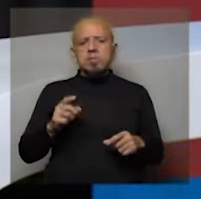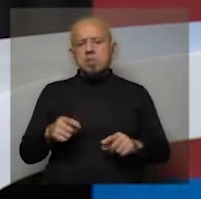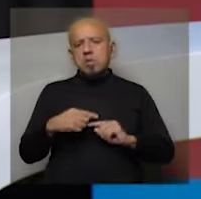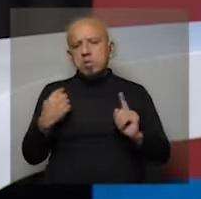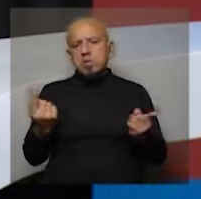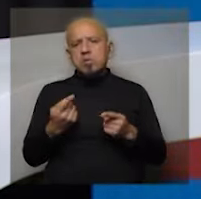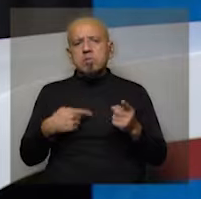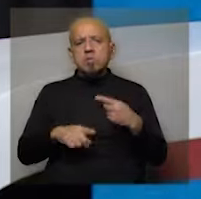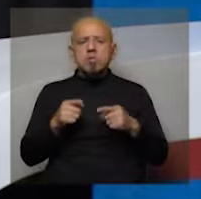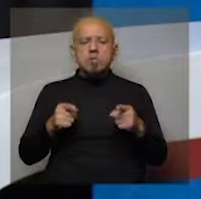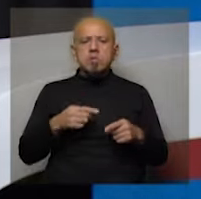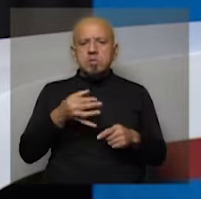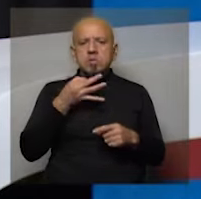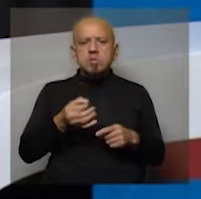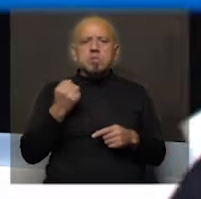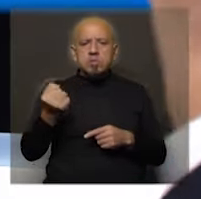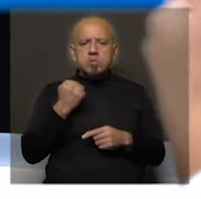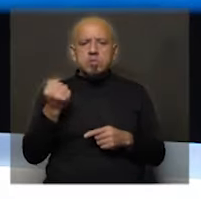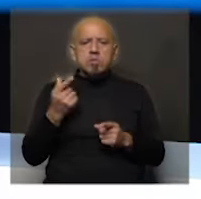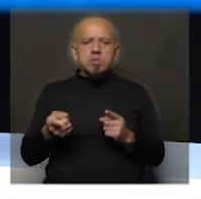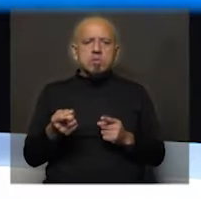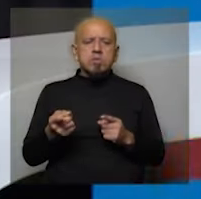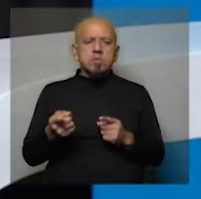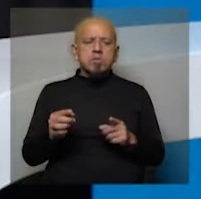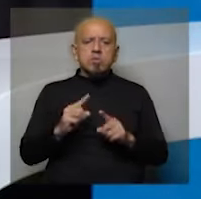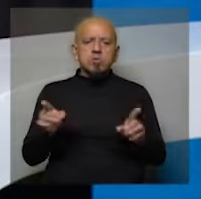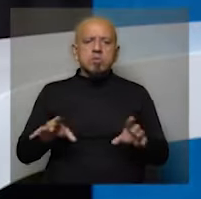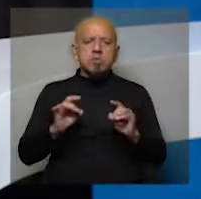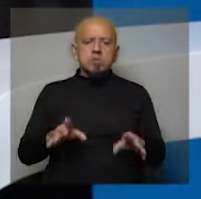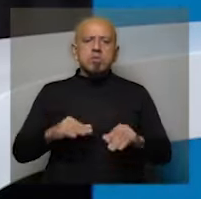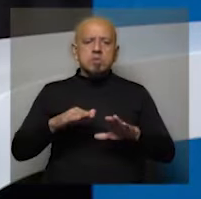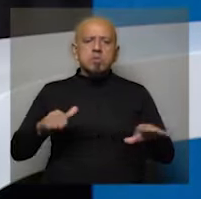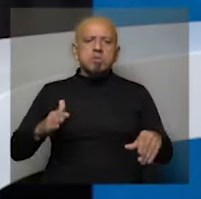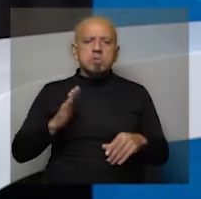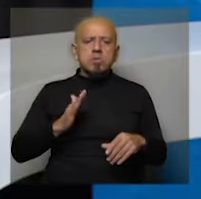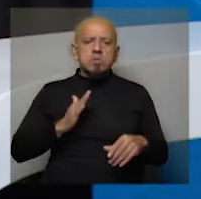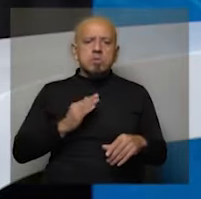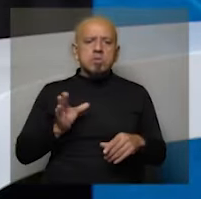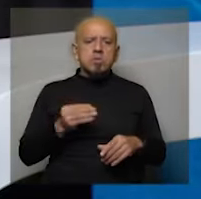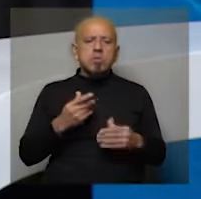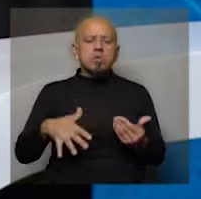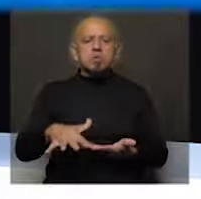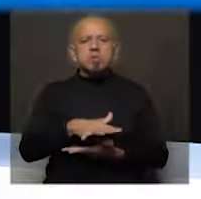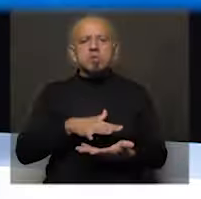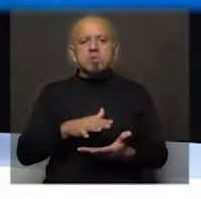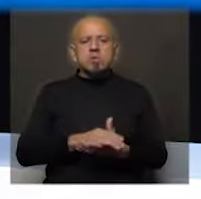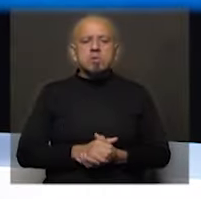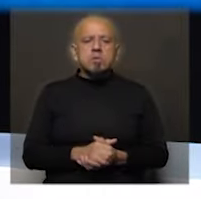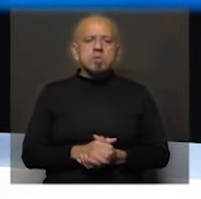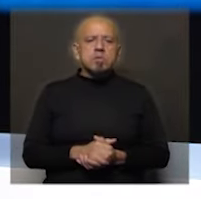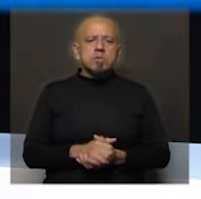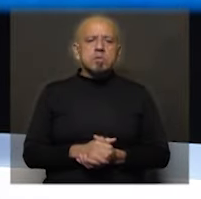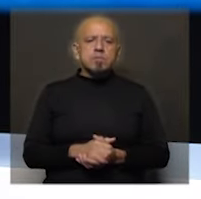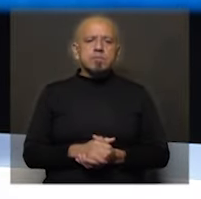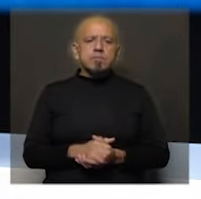no pero que en esto que estás diciendo es fundamental eh No solo las niñas los niños en las mujeres todo lo que está pasando No sí En realidad es